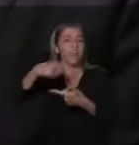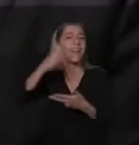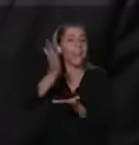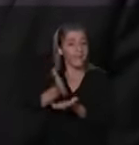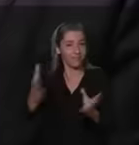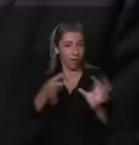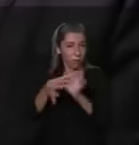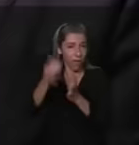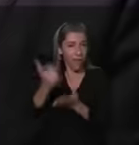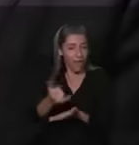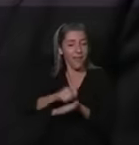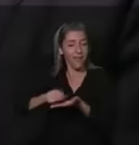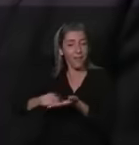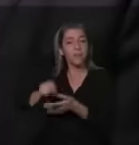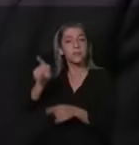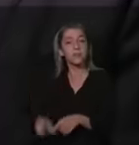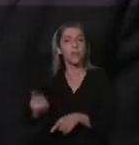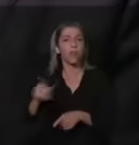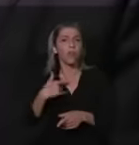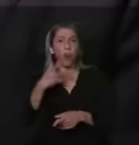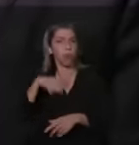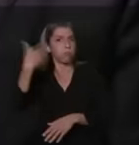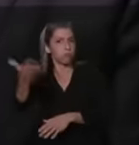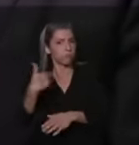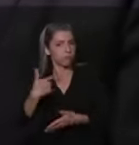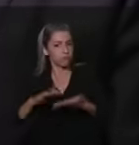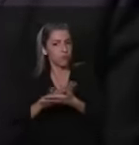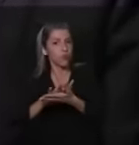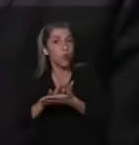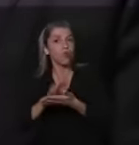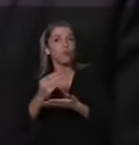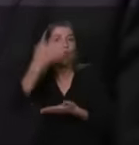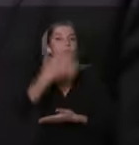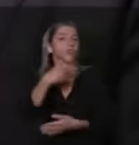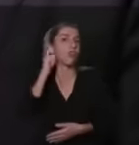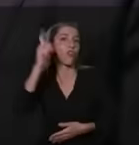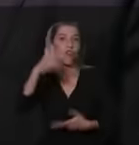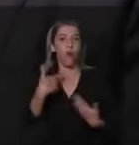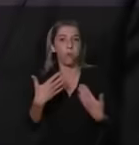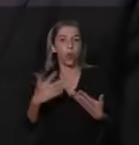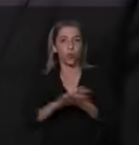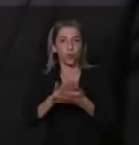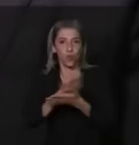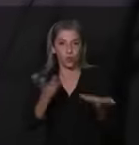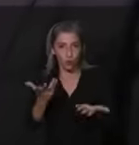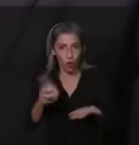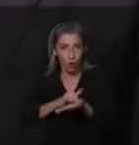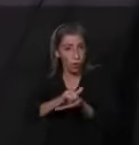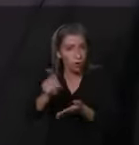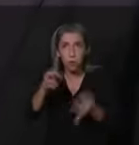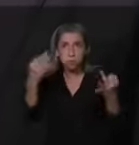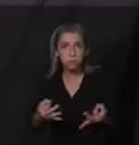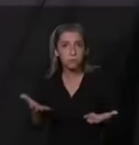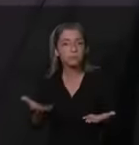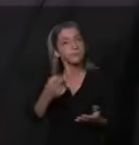en práctica por Rudolf Giuliani y resolvió el problema en Nueva York. Es interesante porque cuando ustedes miran desde esta